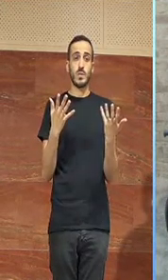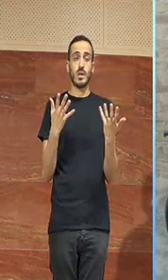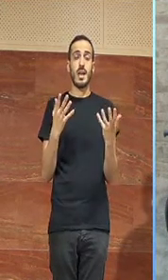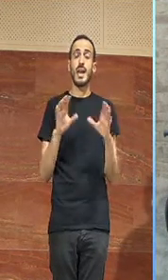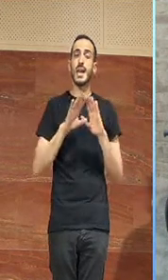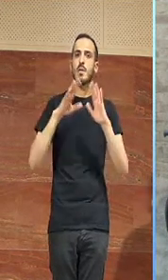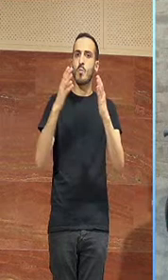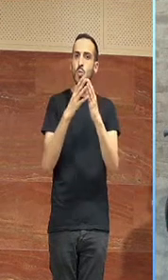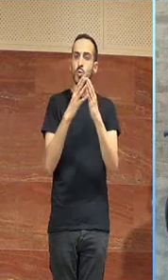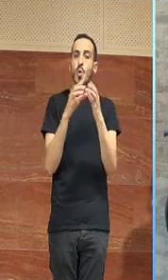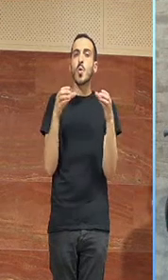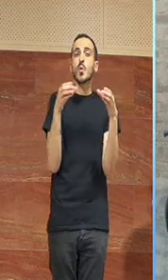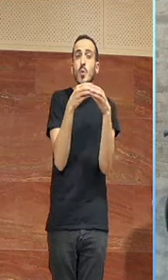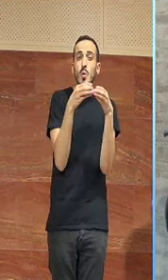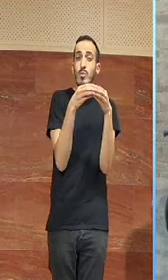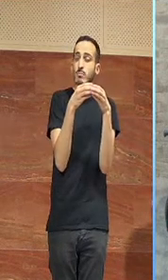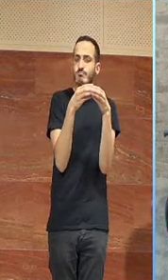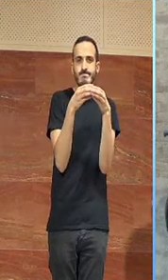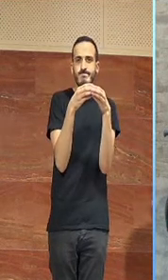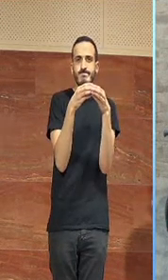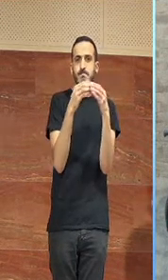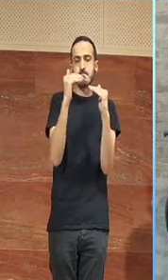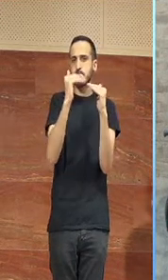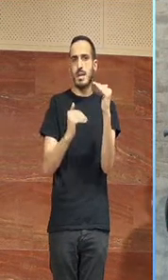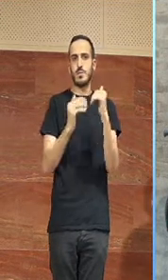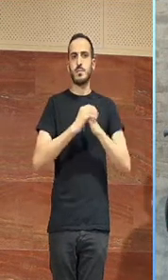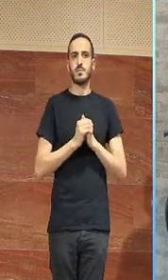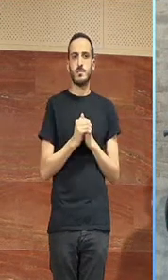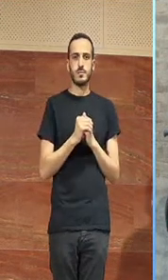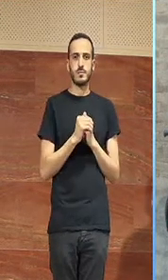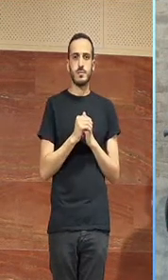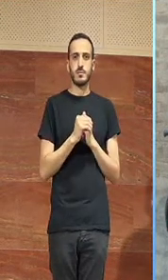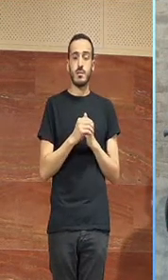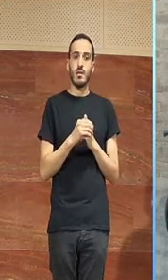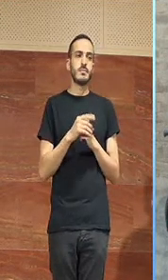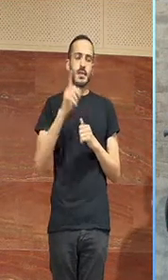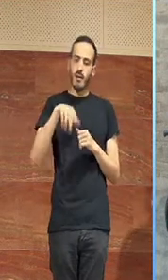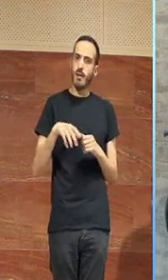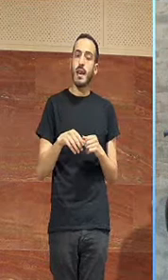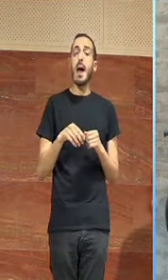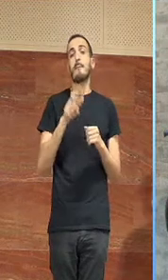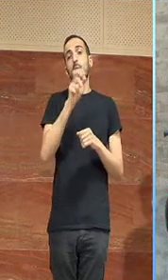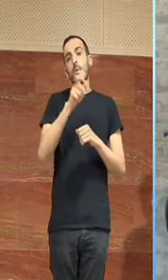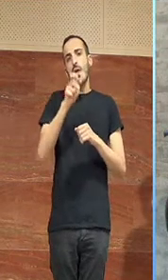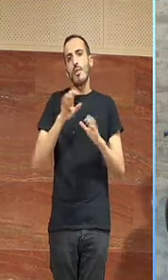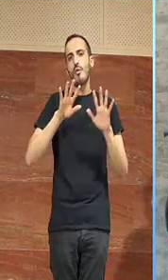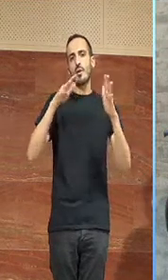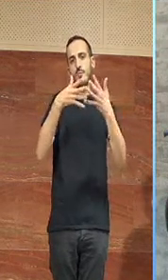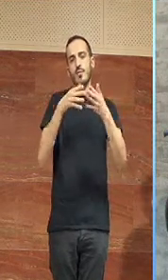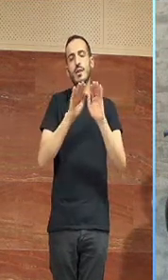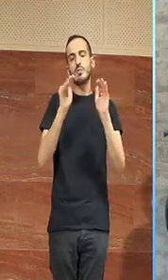del mundo. La cifra está aumentando porque la población está envejeciendo, obviamente, y eso